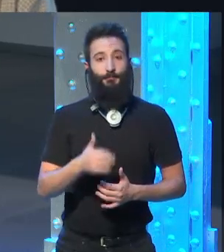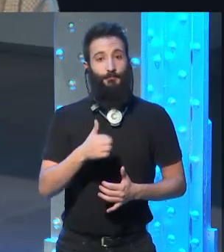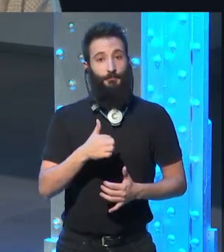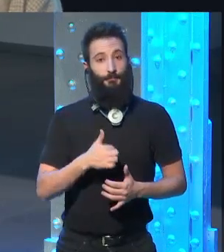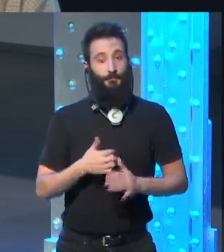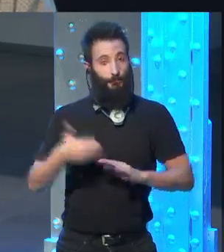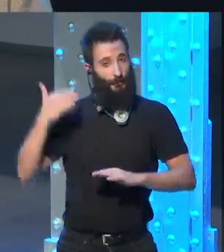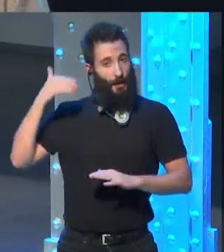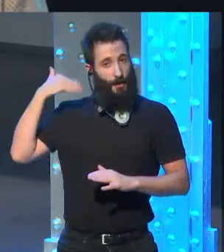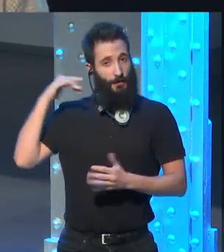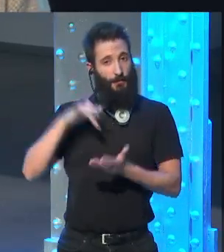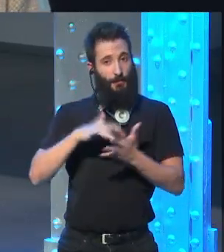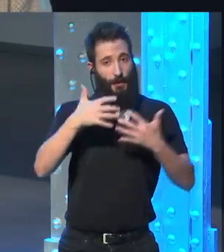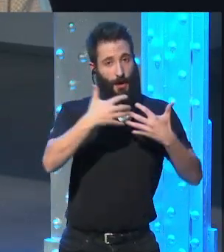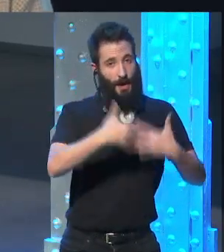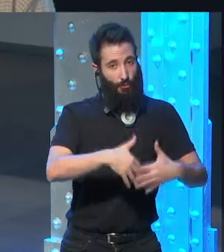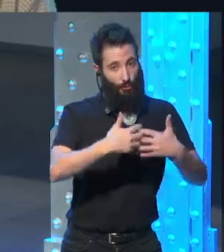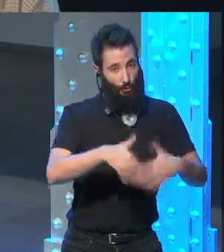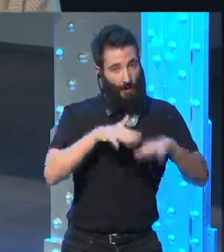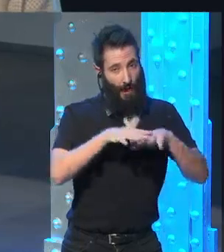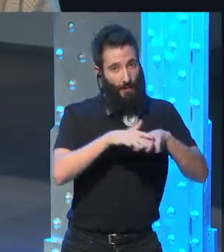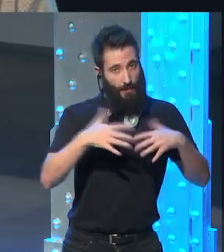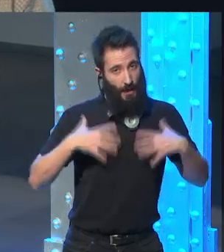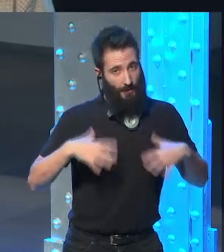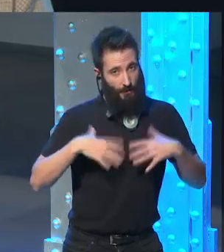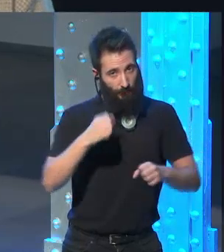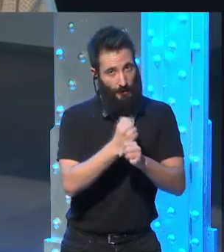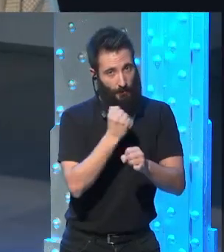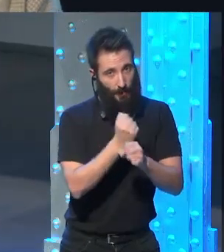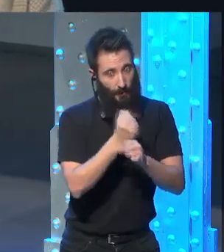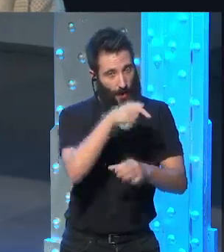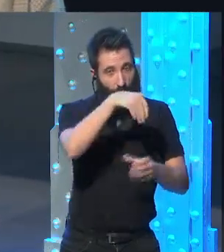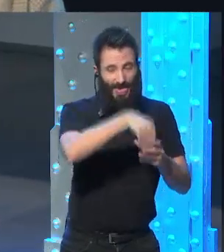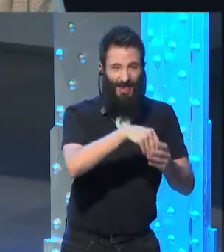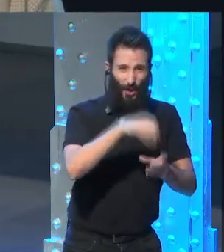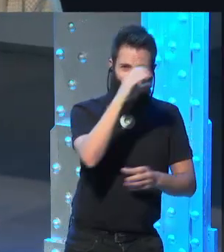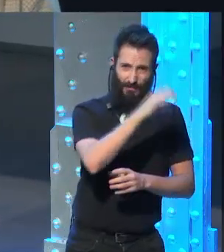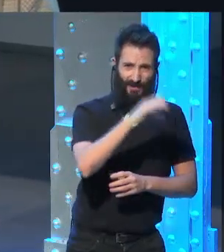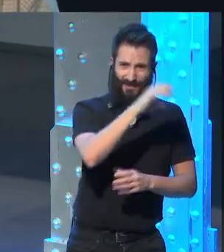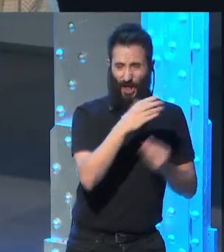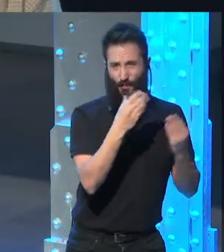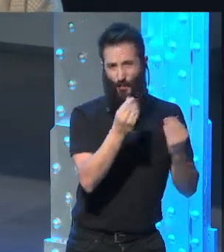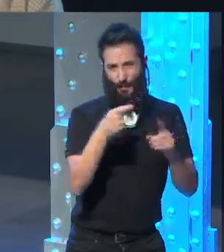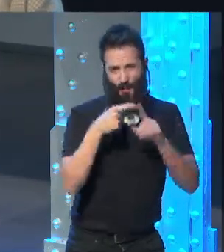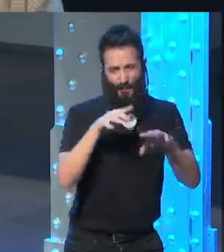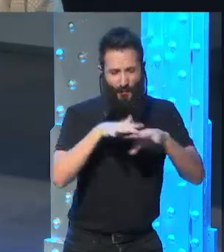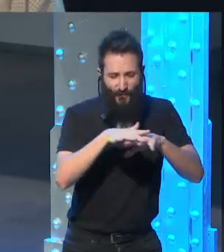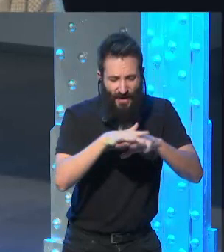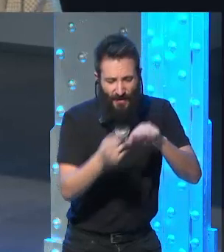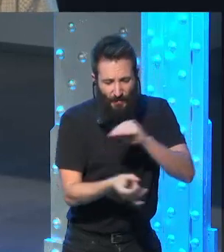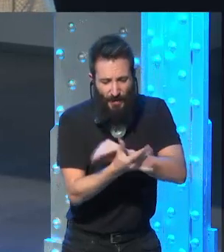yo trabajé en la industria textil, también había mucha ciencia ahí, producir las fibras a partir